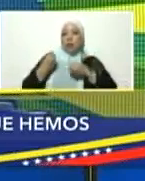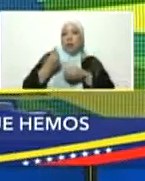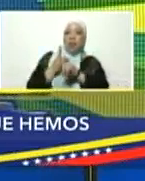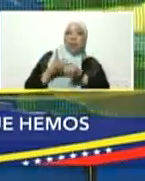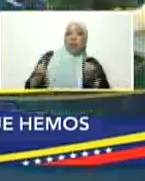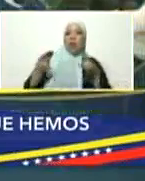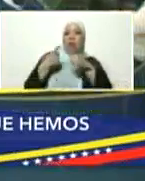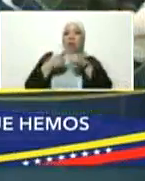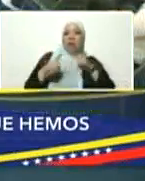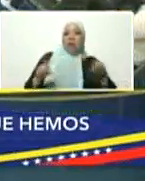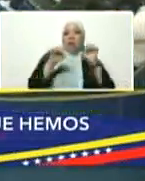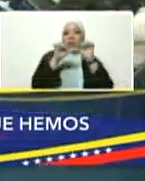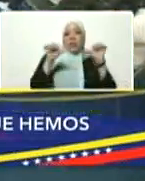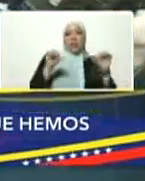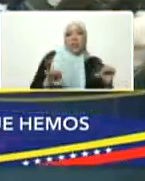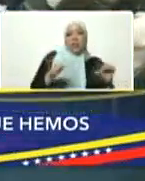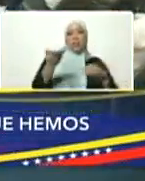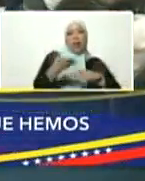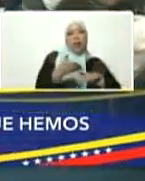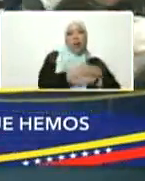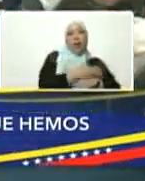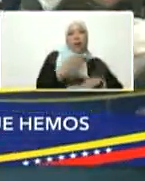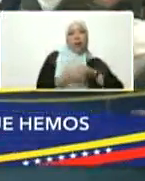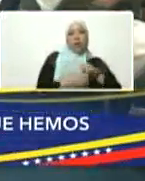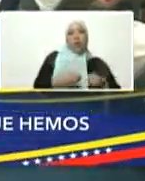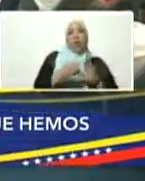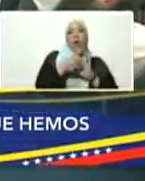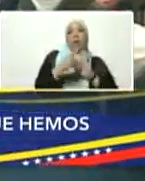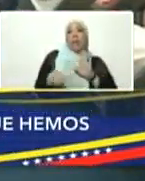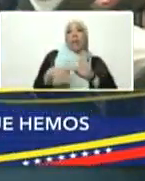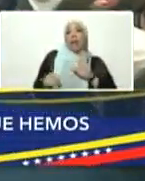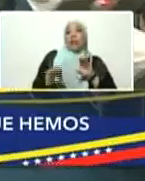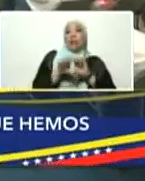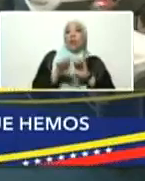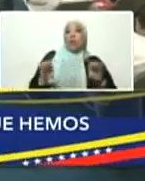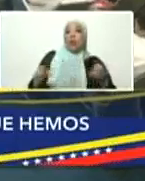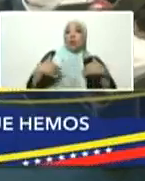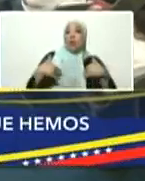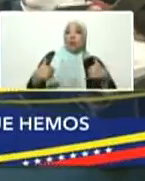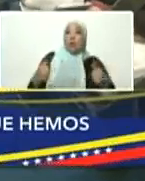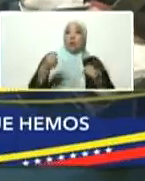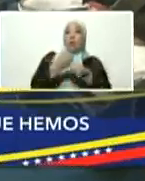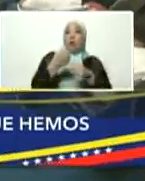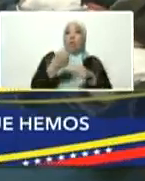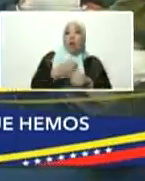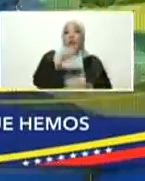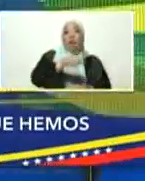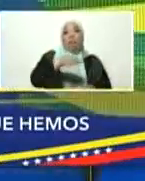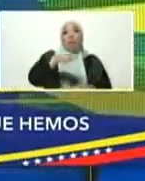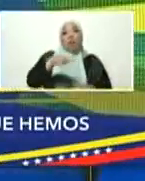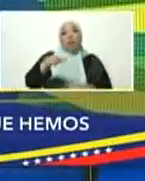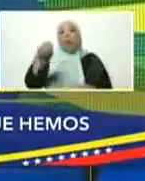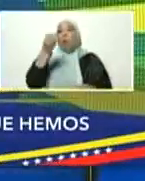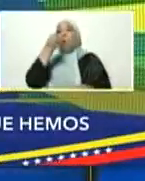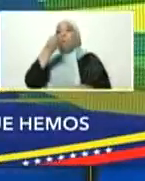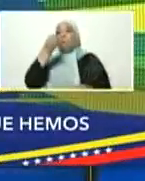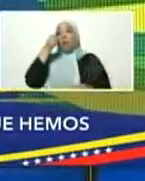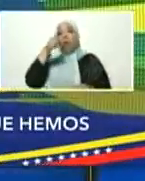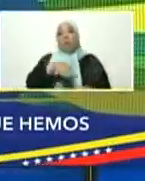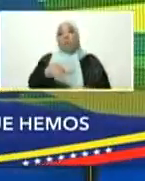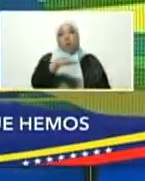modelo neoliberal y darle derechos a la educación, a la salud, al trabajo, a la vida, a la alimentación a nuestro pueblo.